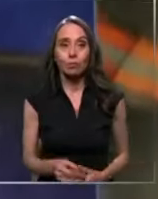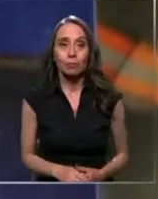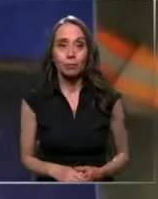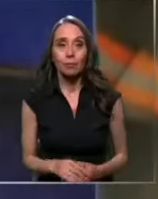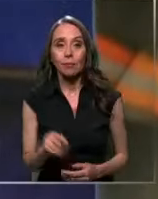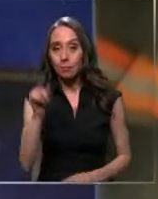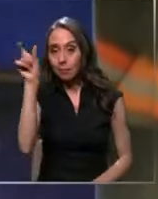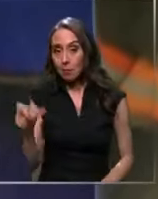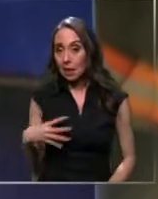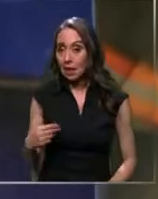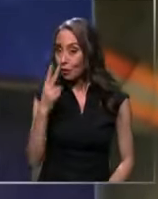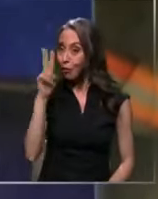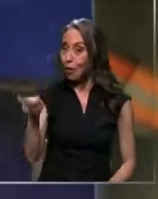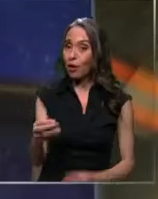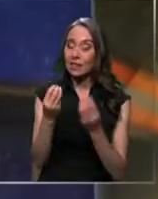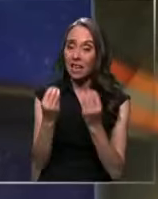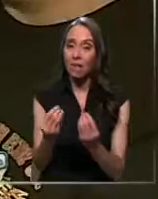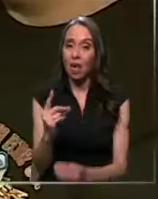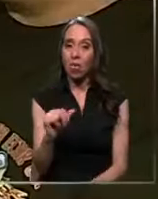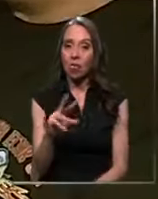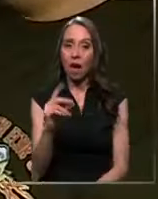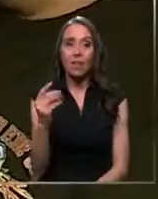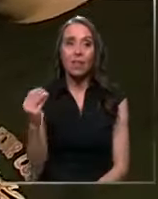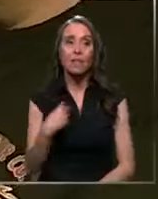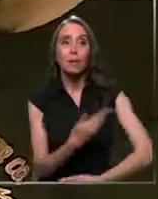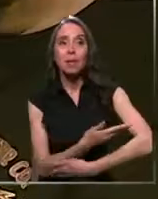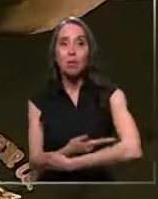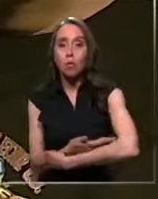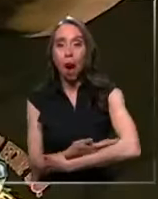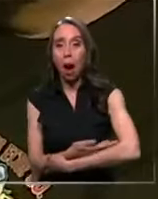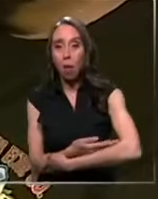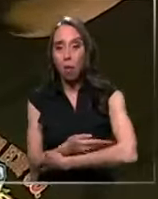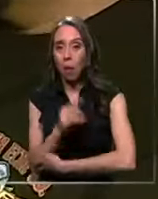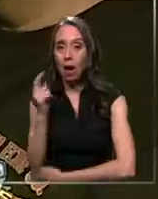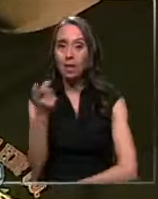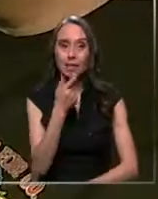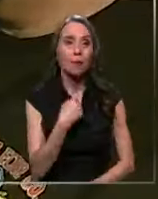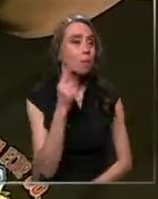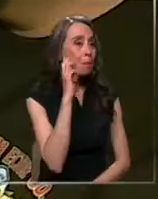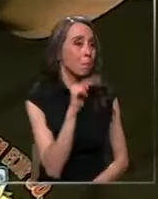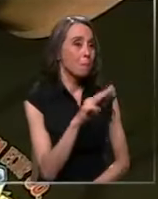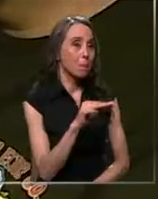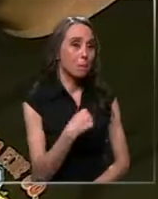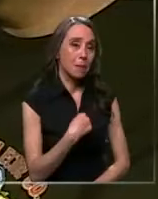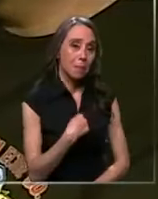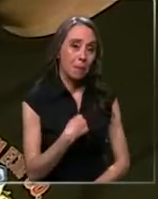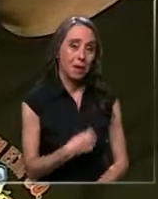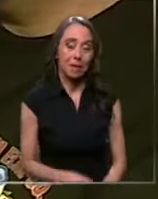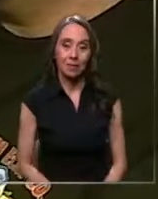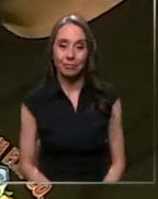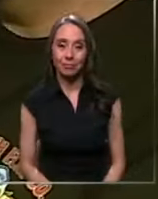Tierra está bien, David está bien, mi guau. Mi mamá.